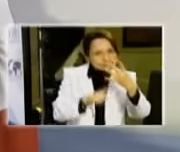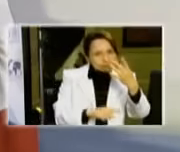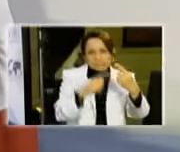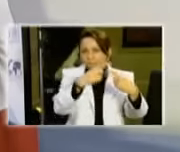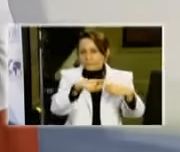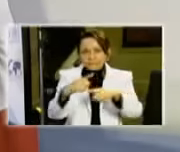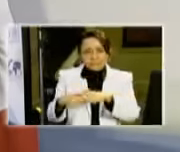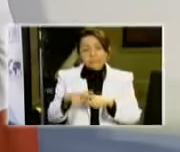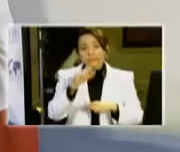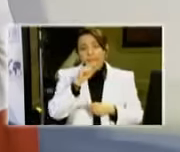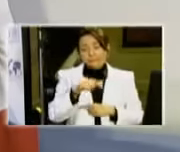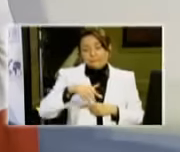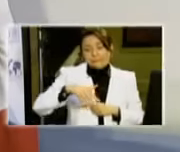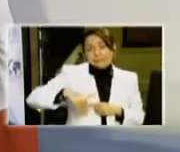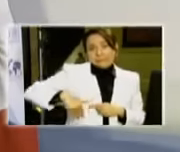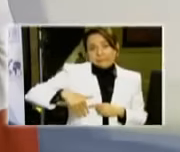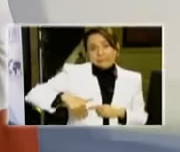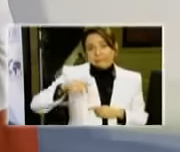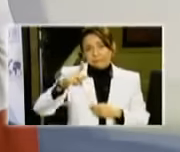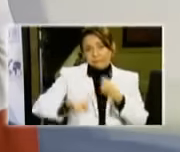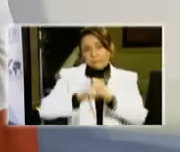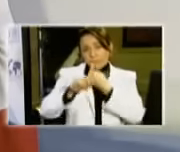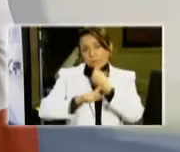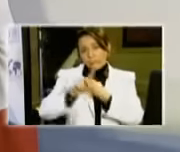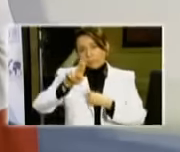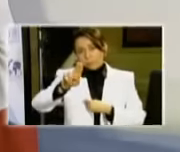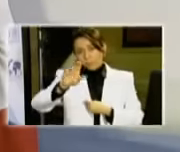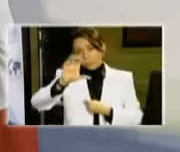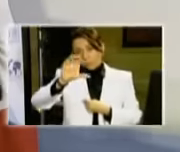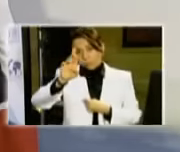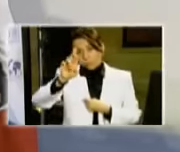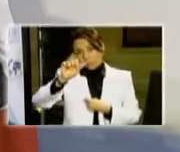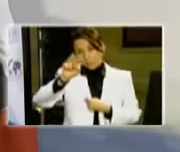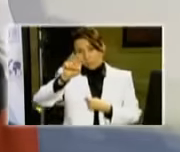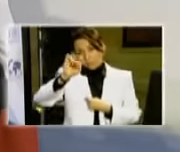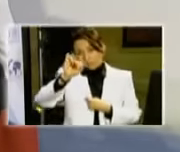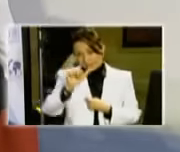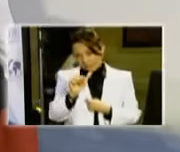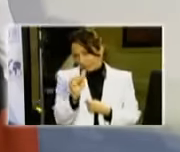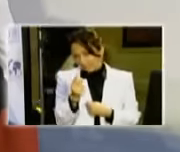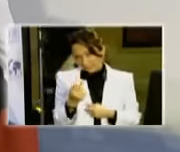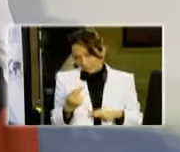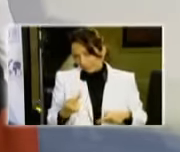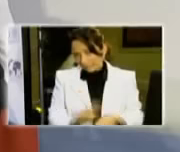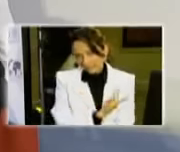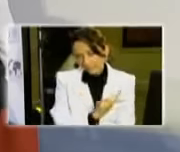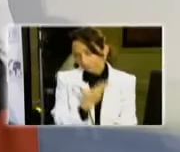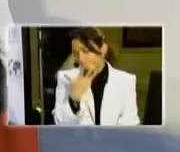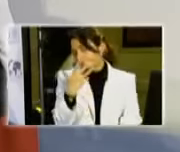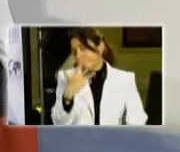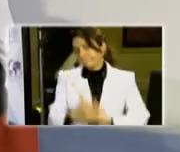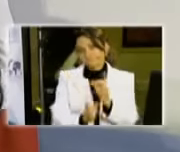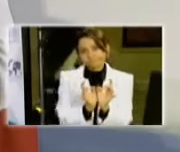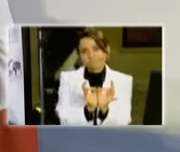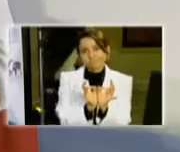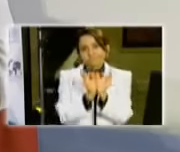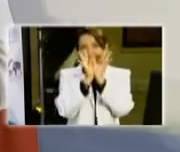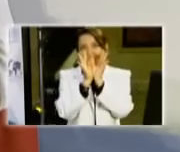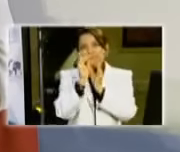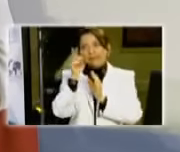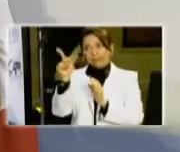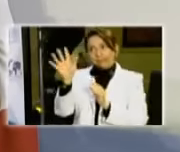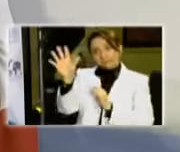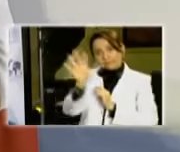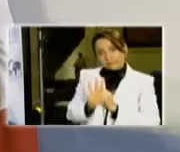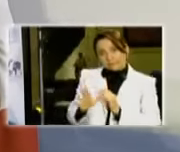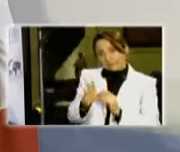subsecuente conflicto en Ucrania, reviven ni más ni menos que la pugna por el centro de Europa que está en toda la historia de la geopolítica y en